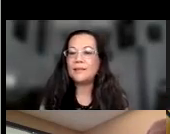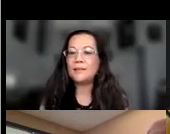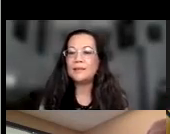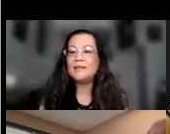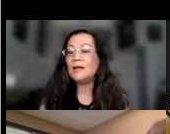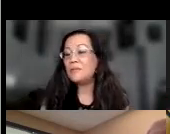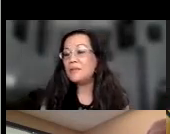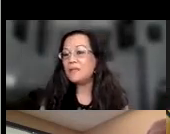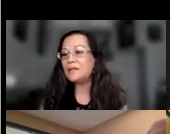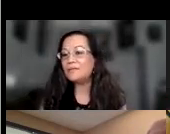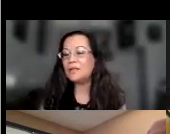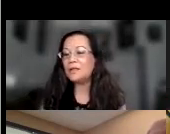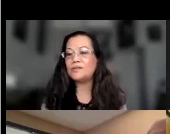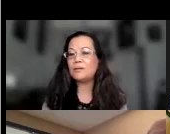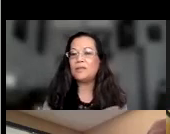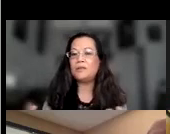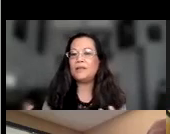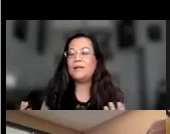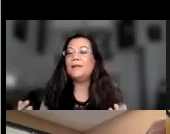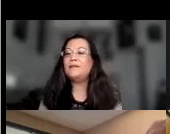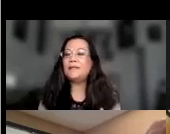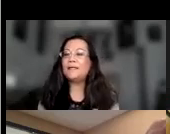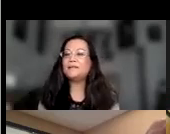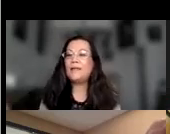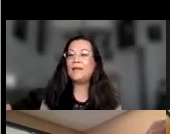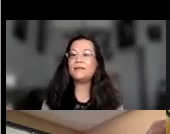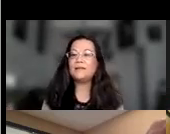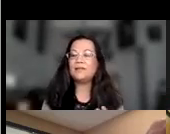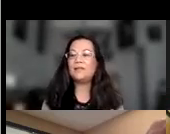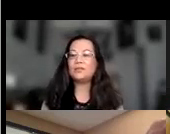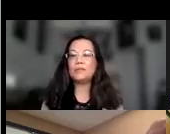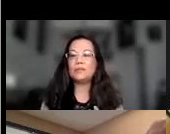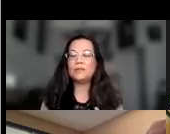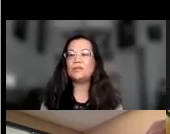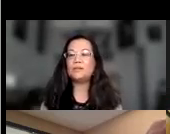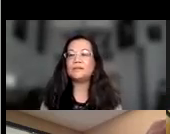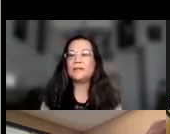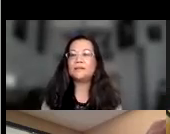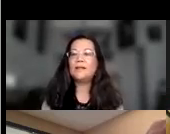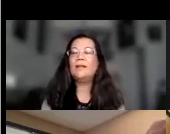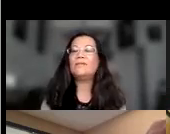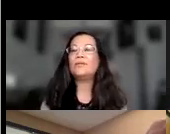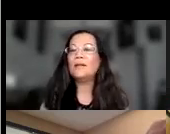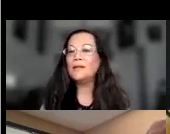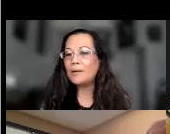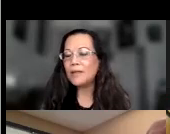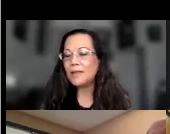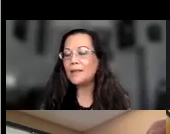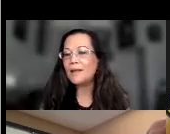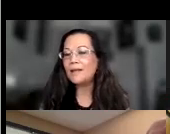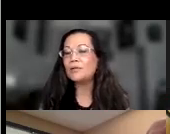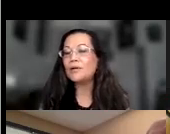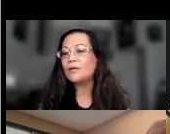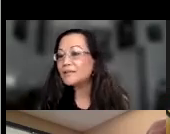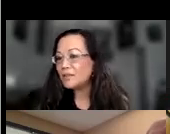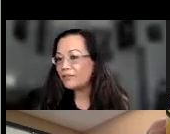el este de Los Ángeles y puede ser una modificación del contrato de los